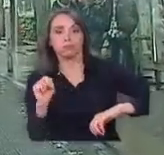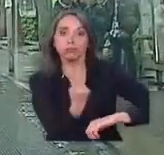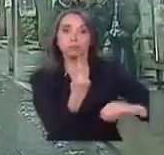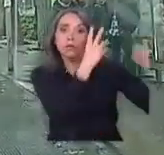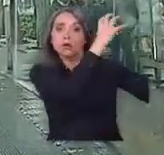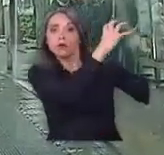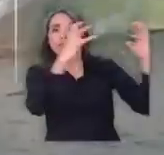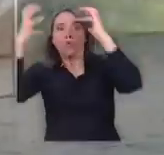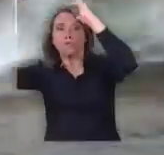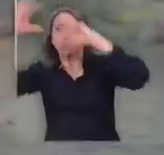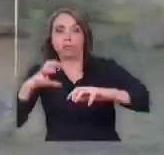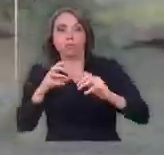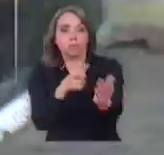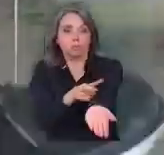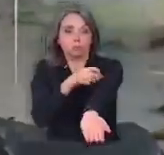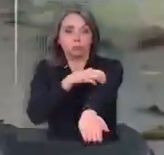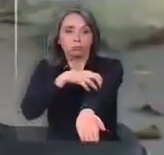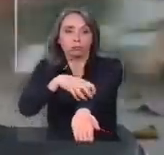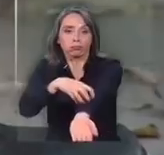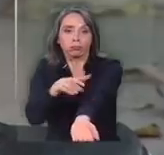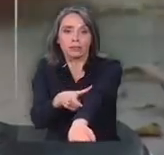la zona central.